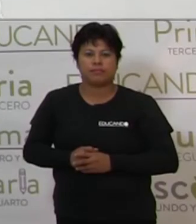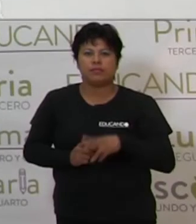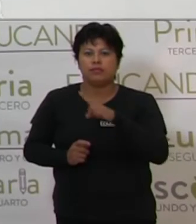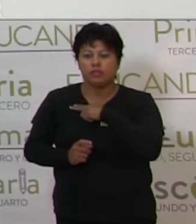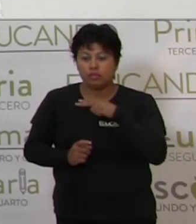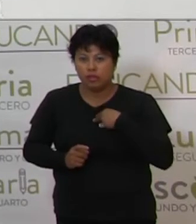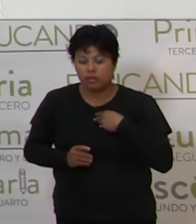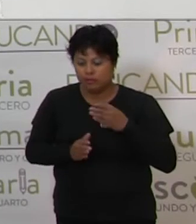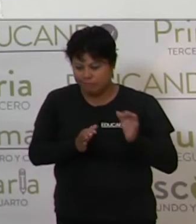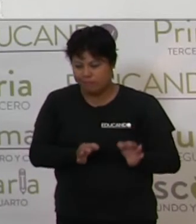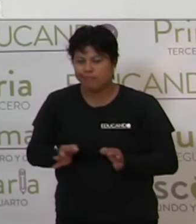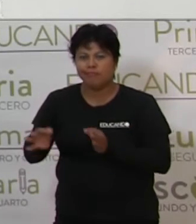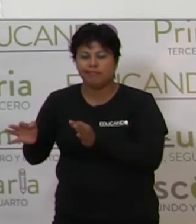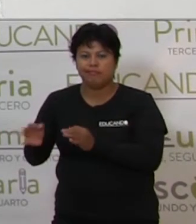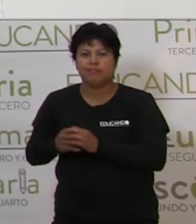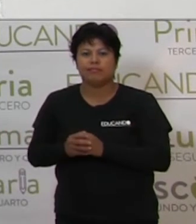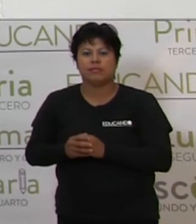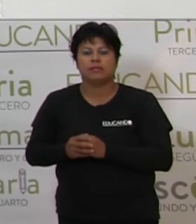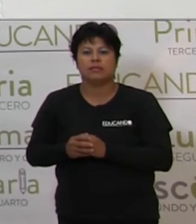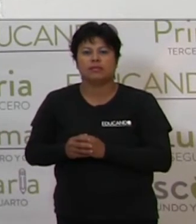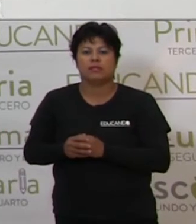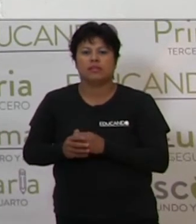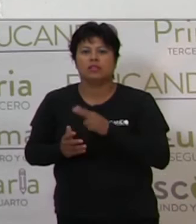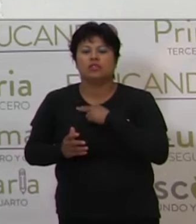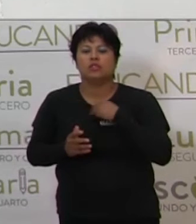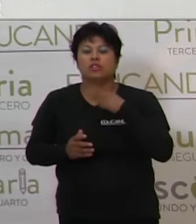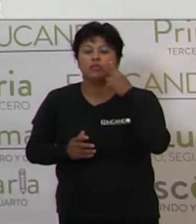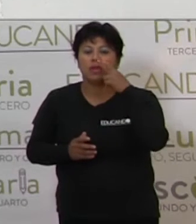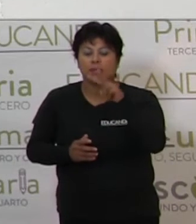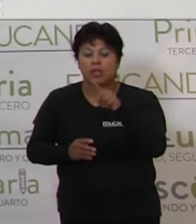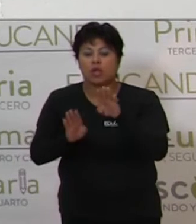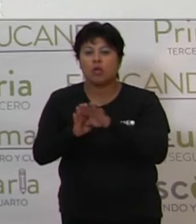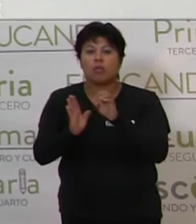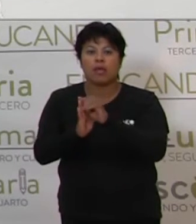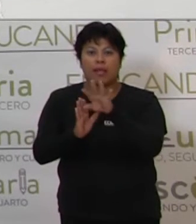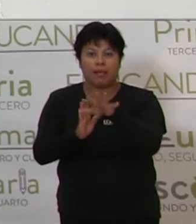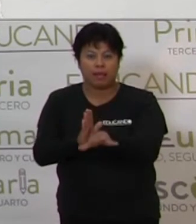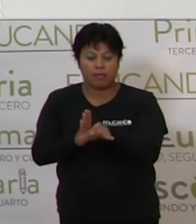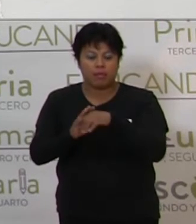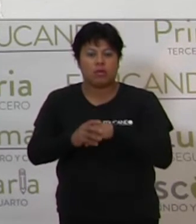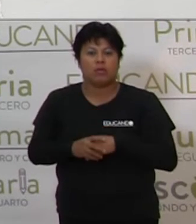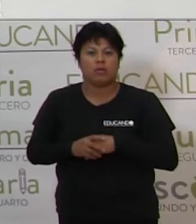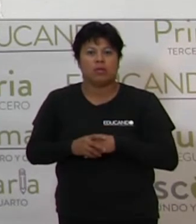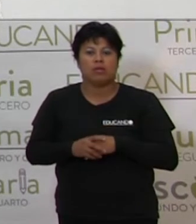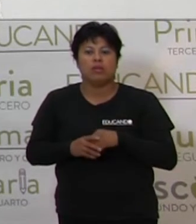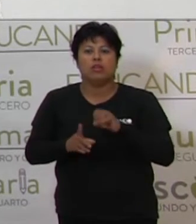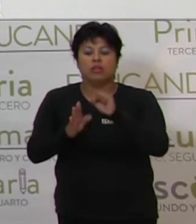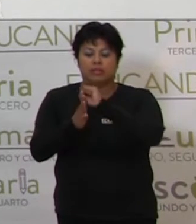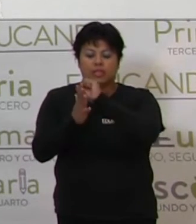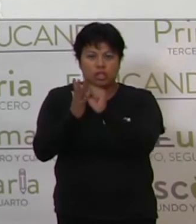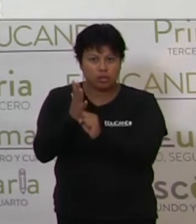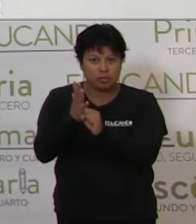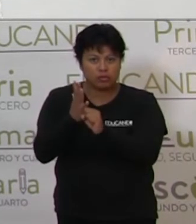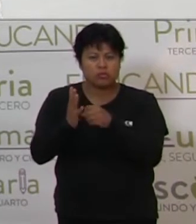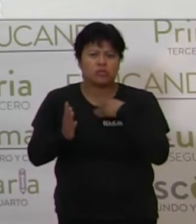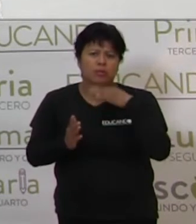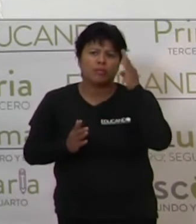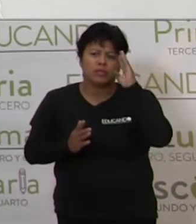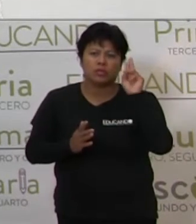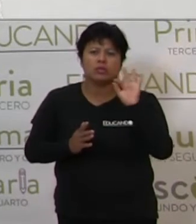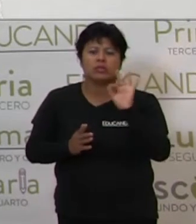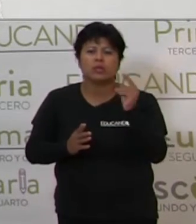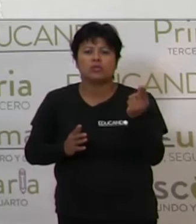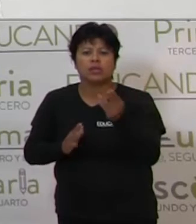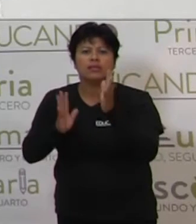vamos a pasar a ver un ejemplo de sinónimos. Yo supongo que ustedes ya